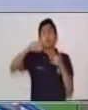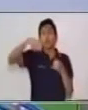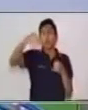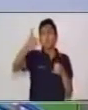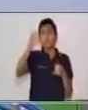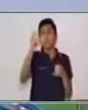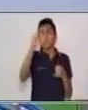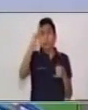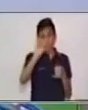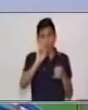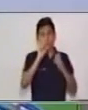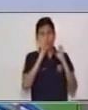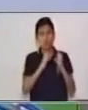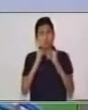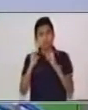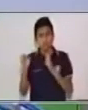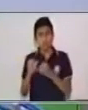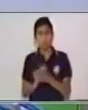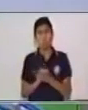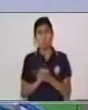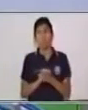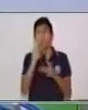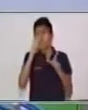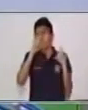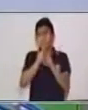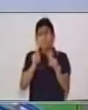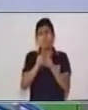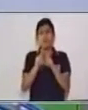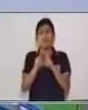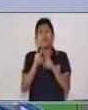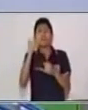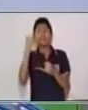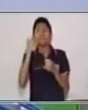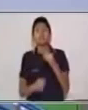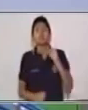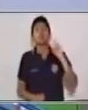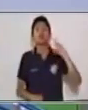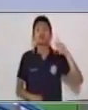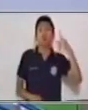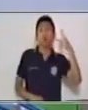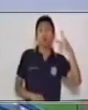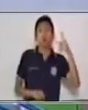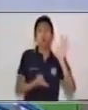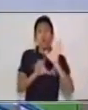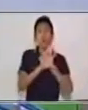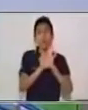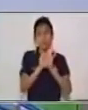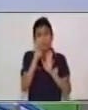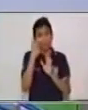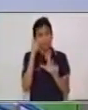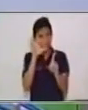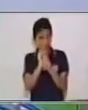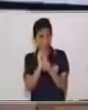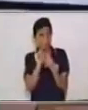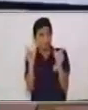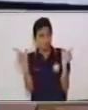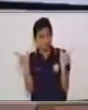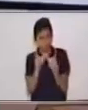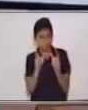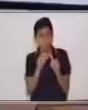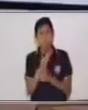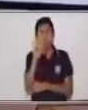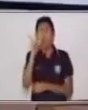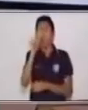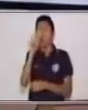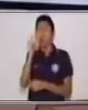esta oración compuesta. Vamos a finalizar con el segundo ejemplo, que si ustedes se percatan está más corto. El señor